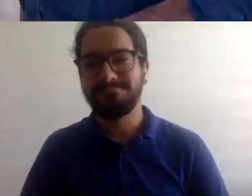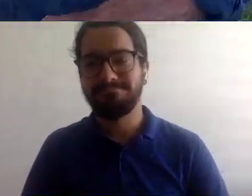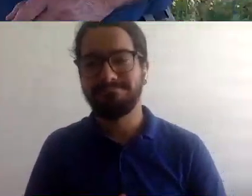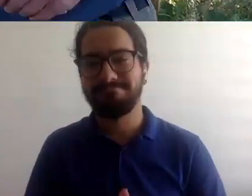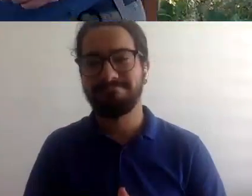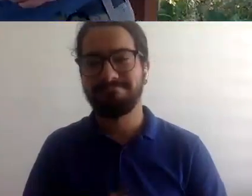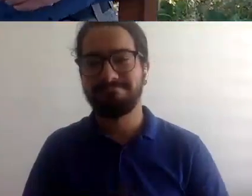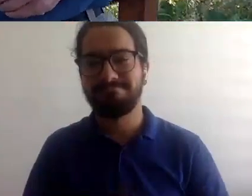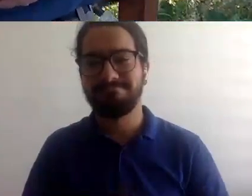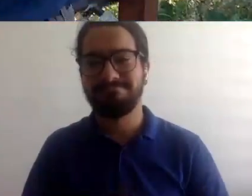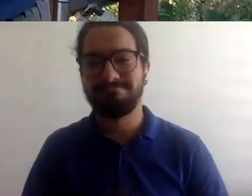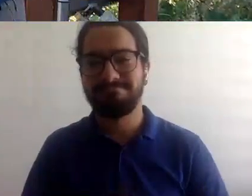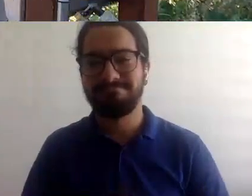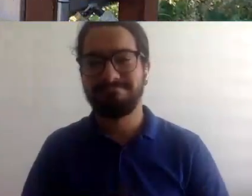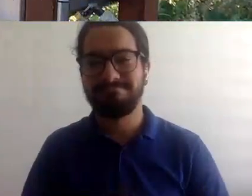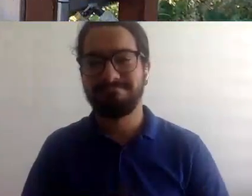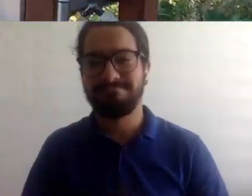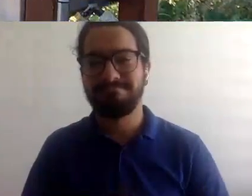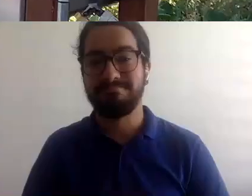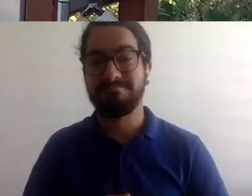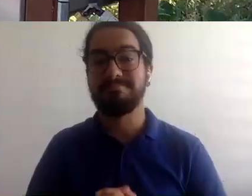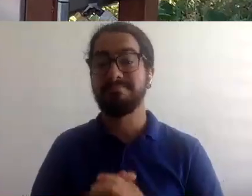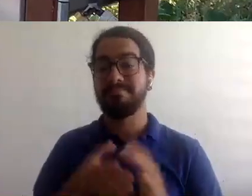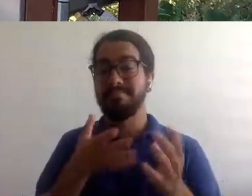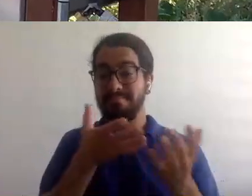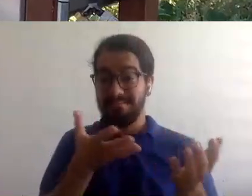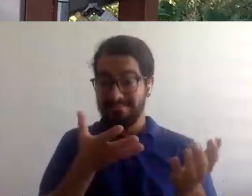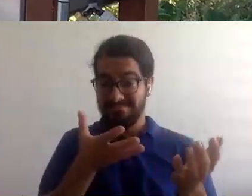Okay. Esta verdolaga está recién cosechada, ahorita en la mañana